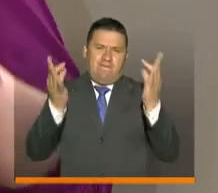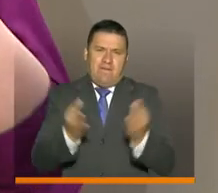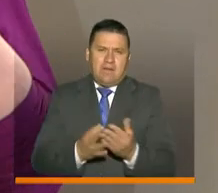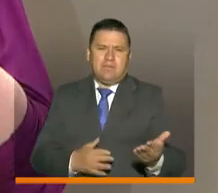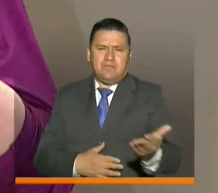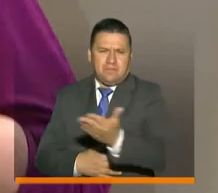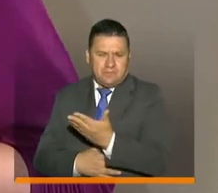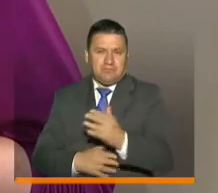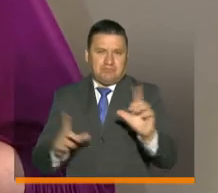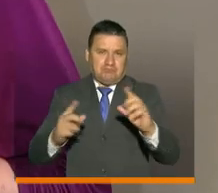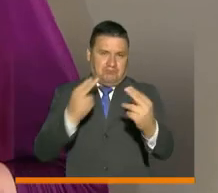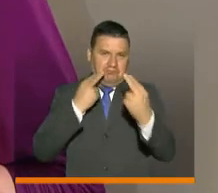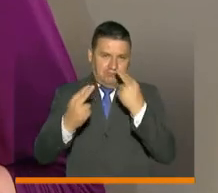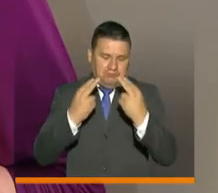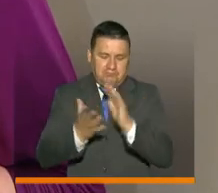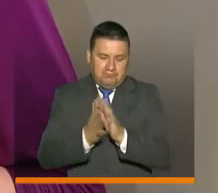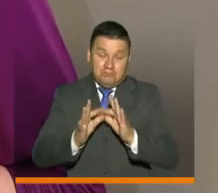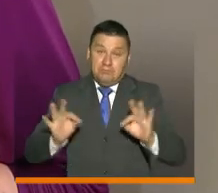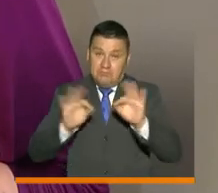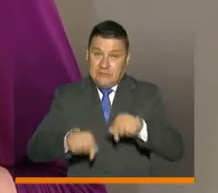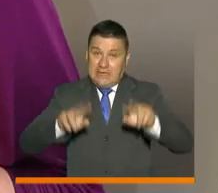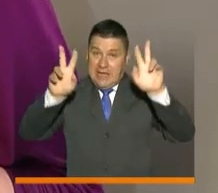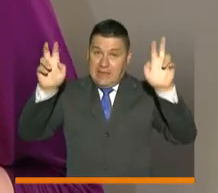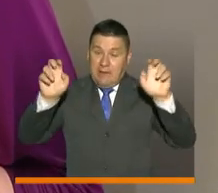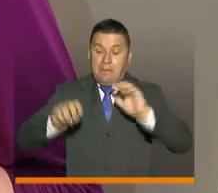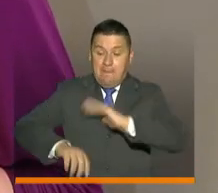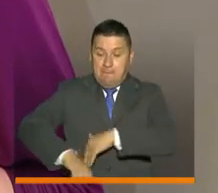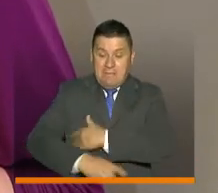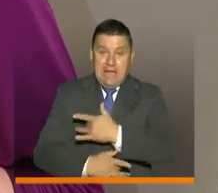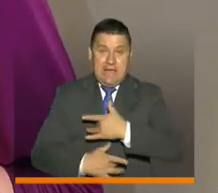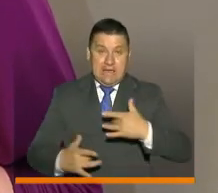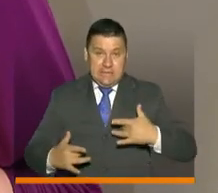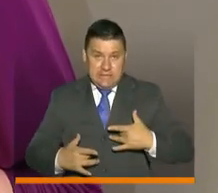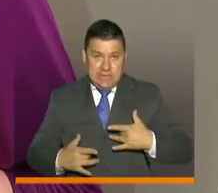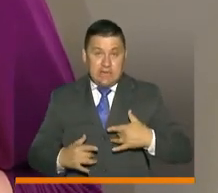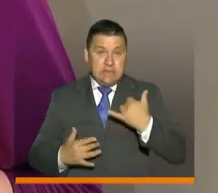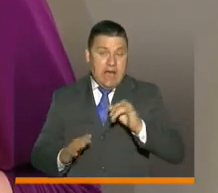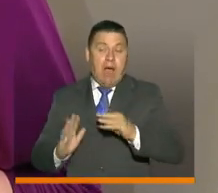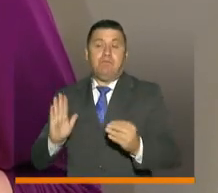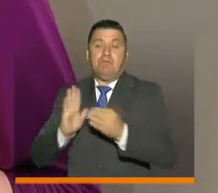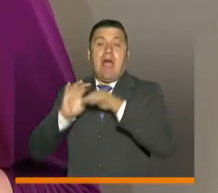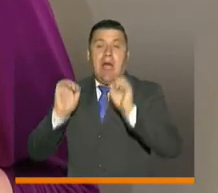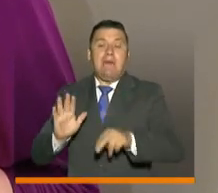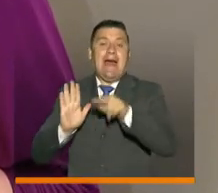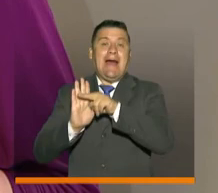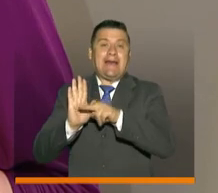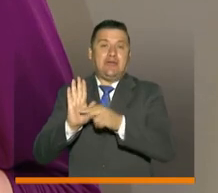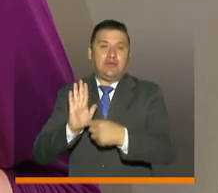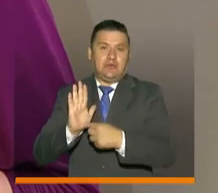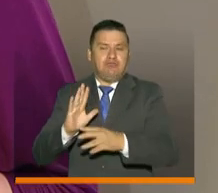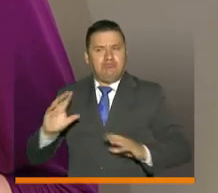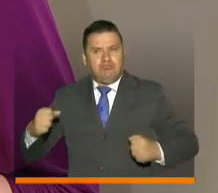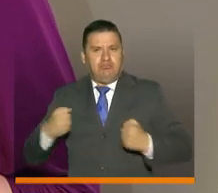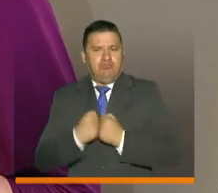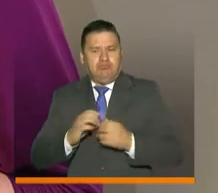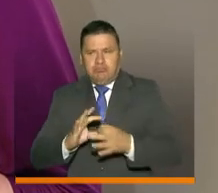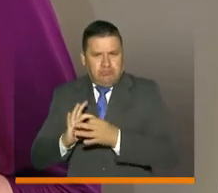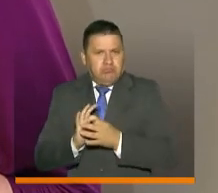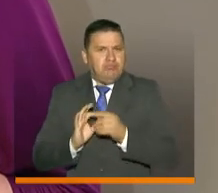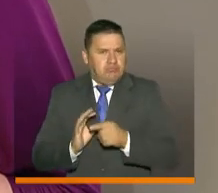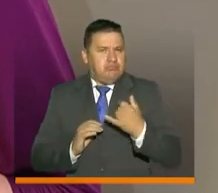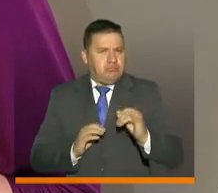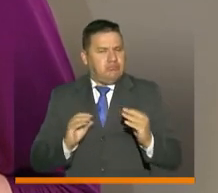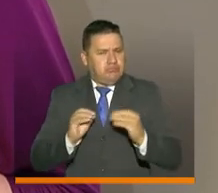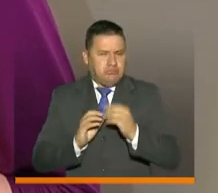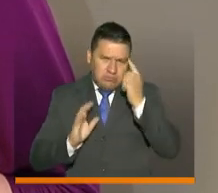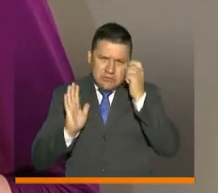acá en sintonía con este tema tan importante. El ministro de Salud emitió una resolución que trabajamos de forma conjunta, mancomunada, que además